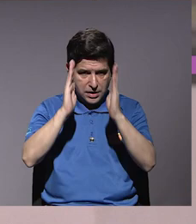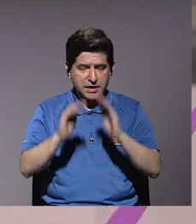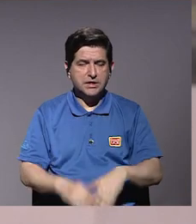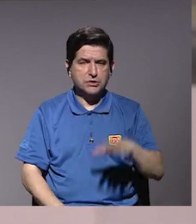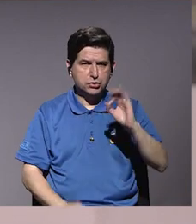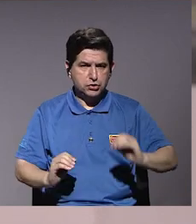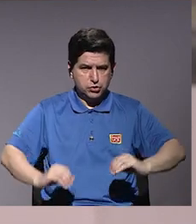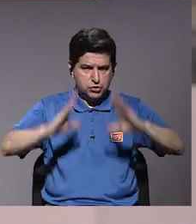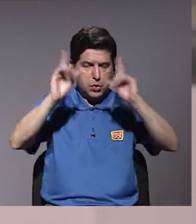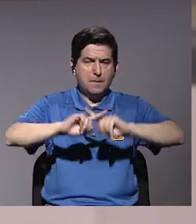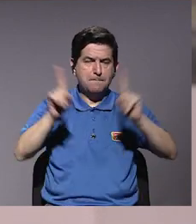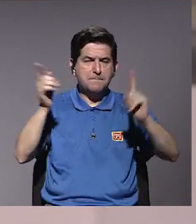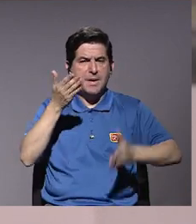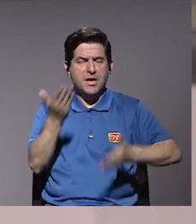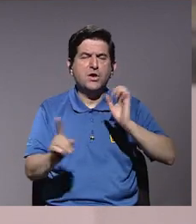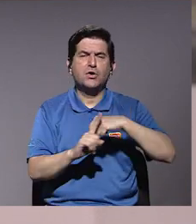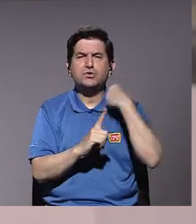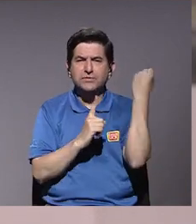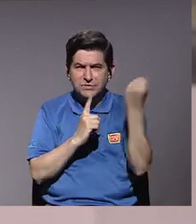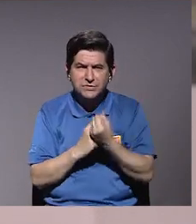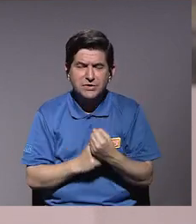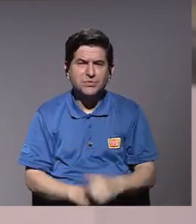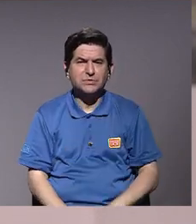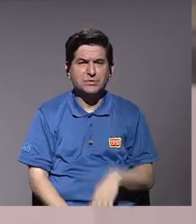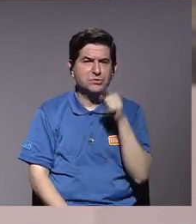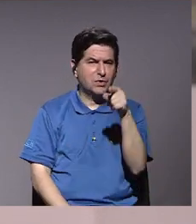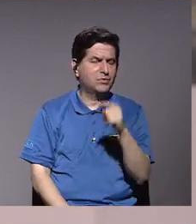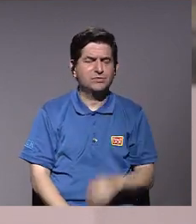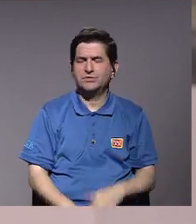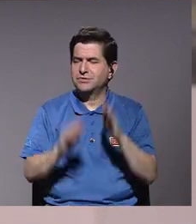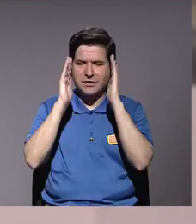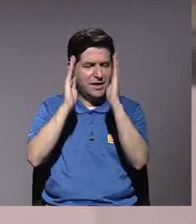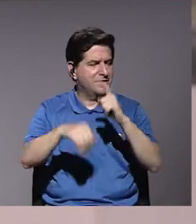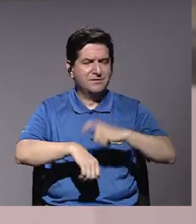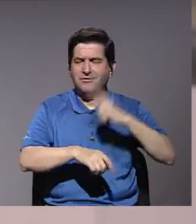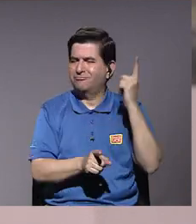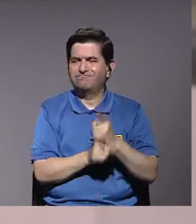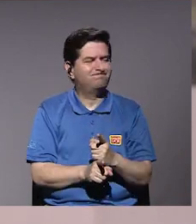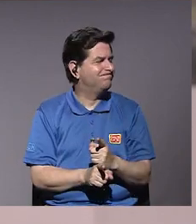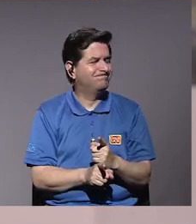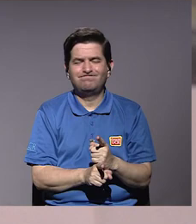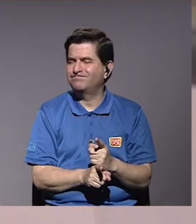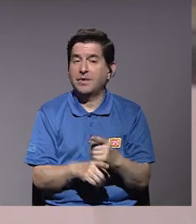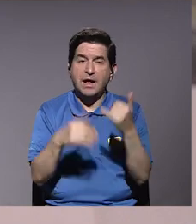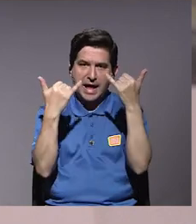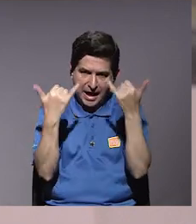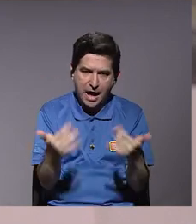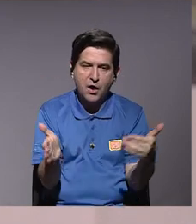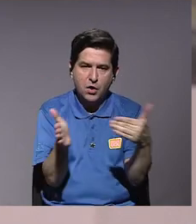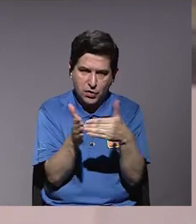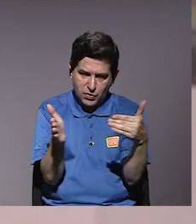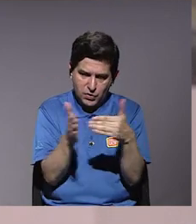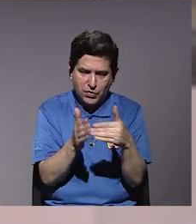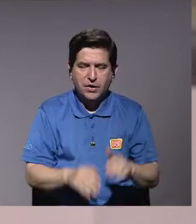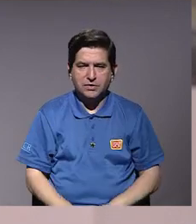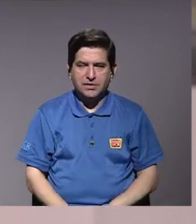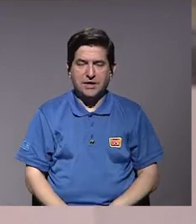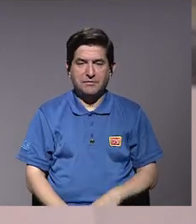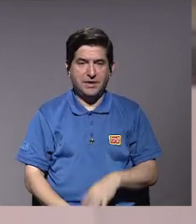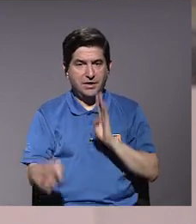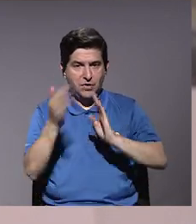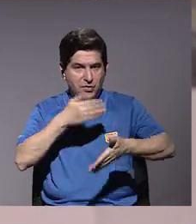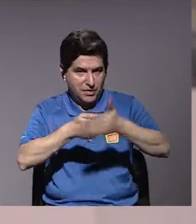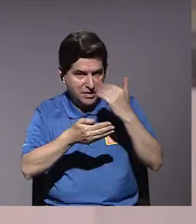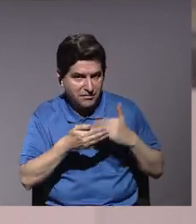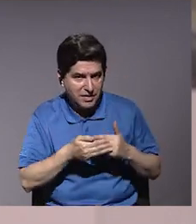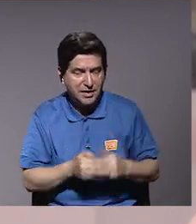las 9 de la mañana, pero podrían haber situaciones en las cuales usted no se ha atendido a esa hora. Ahora, volvemos a la contraprestación que hablamos